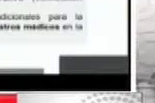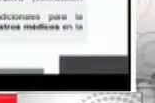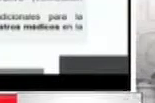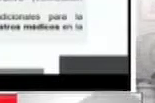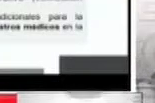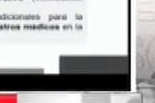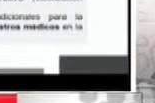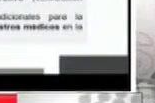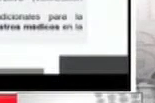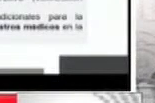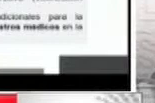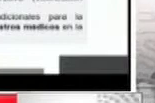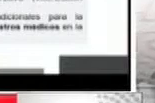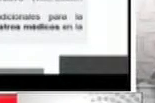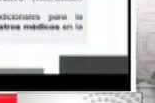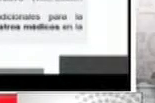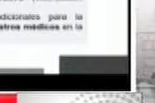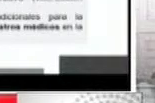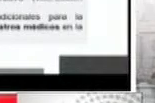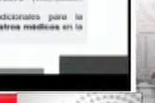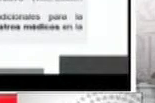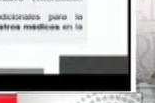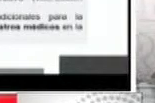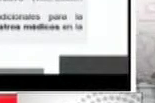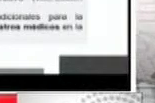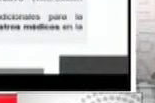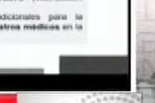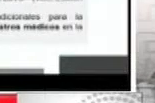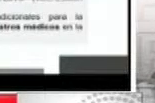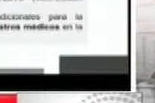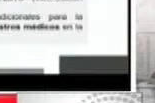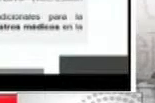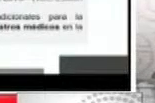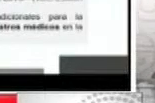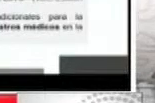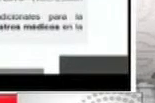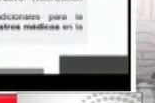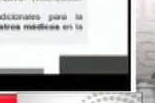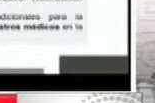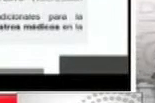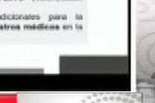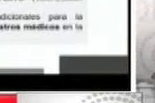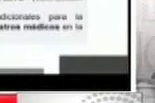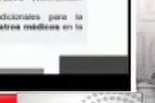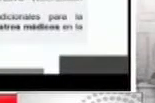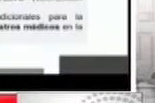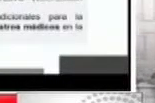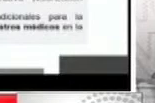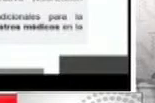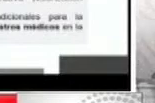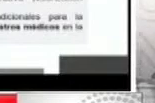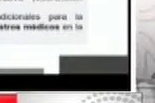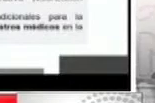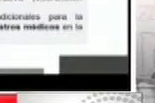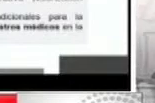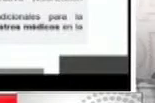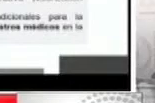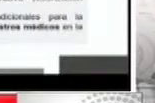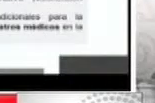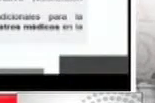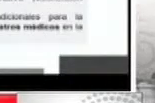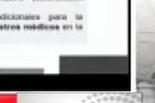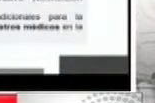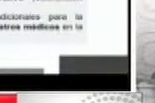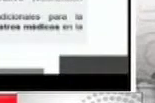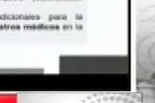de suministros médicos a través de los programas de la Organización Panamericana de la Salud o la Organización Mundial de la Salud, ¿no?